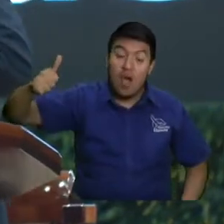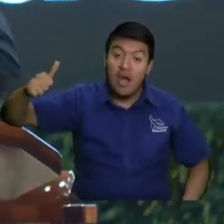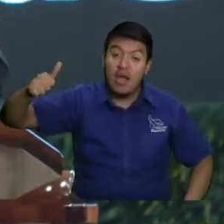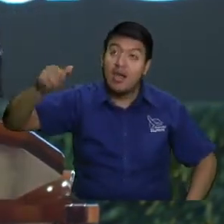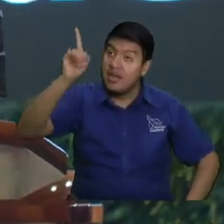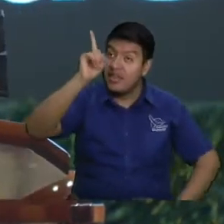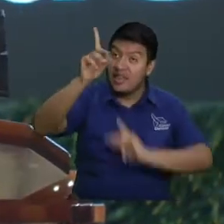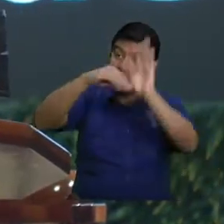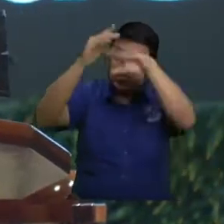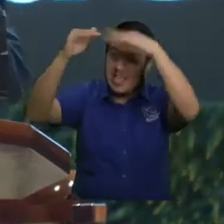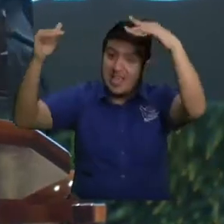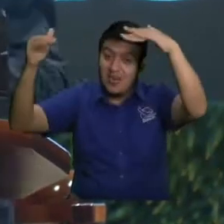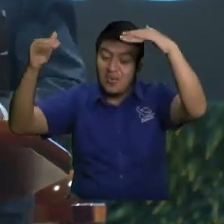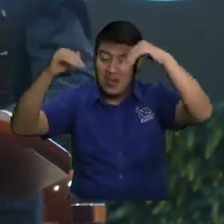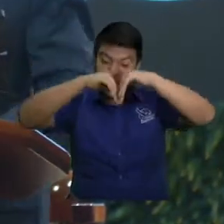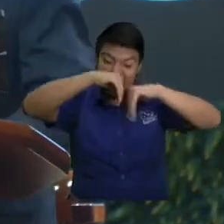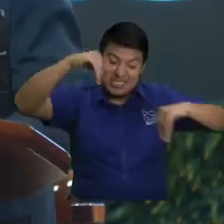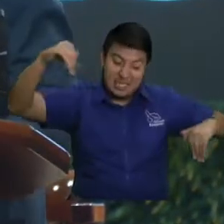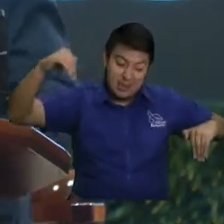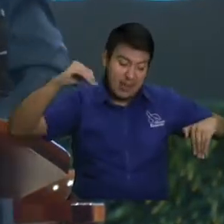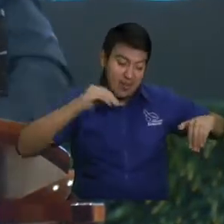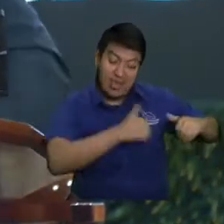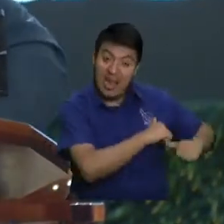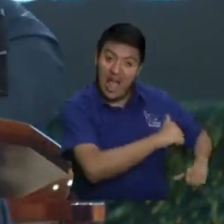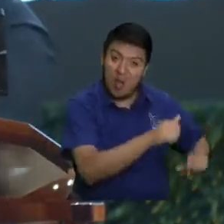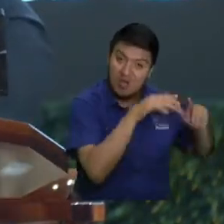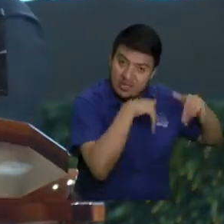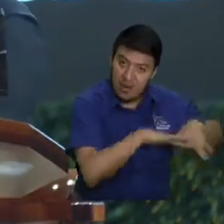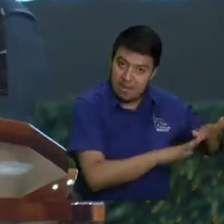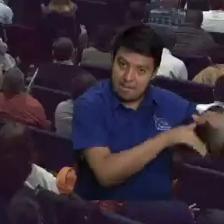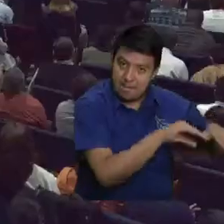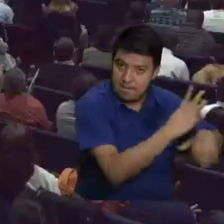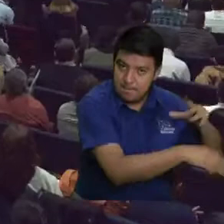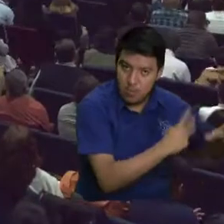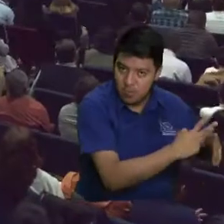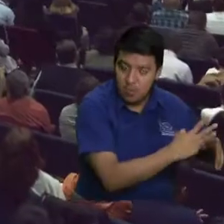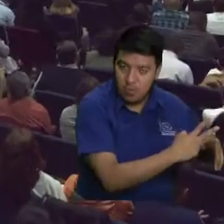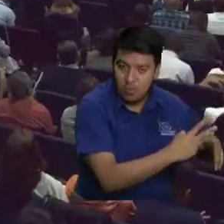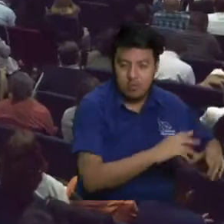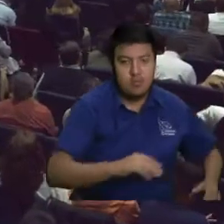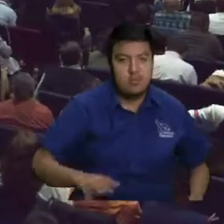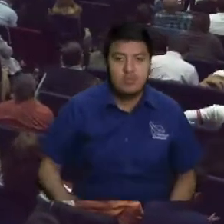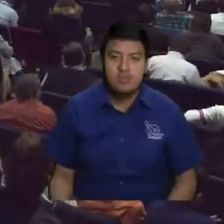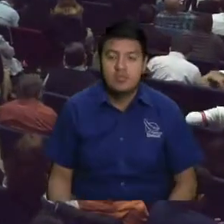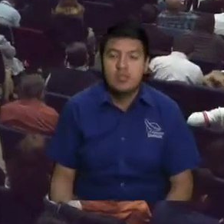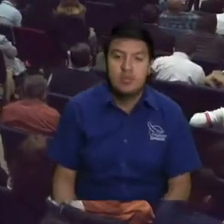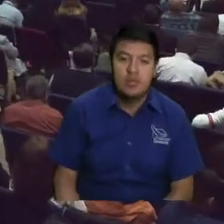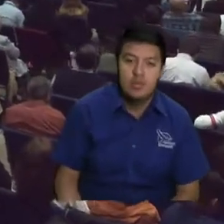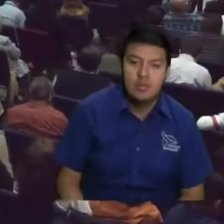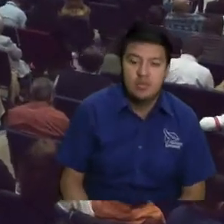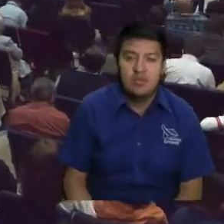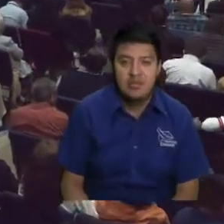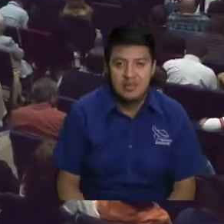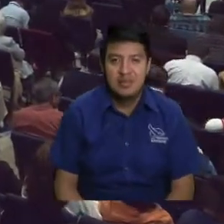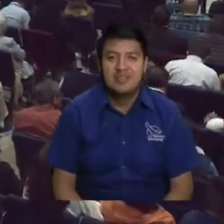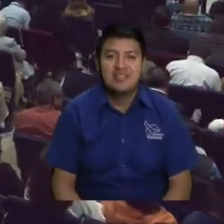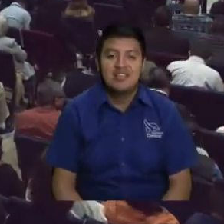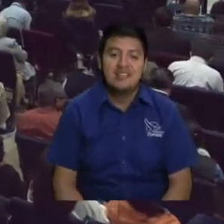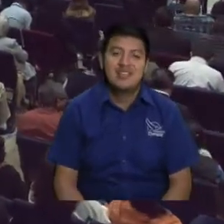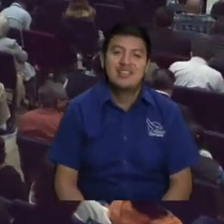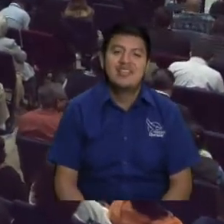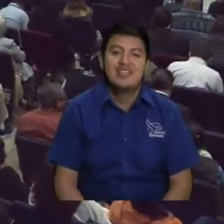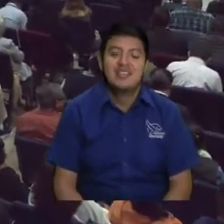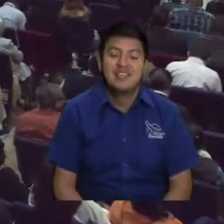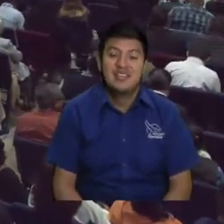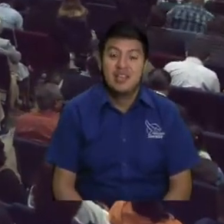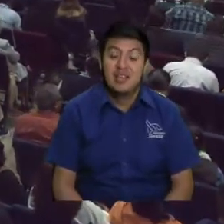a aquella mujer, si tú supieras quién es el que te pide de beber, tú le pedirías a él y él te daría de beber un